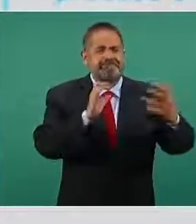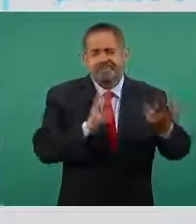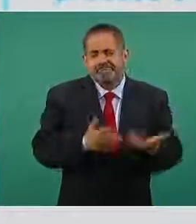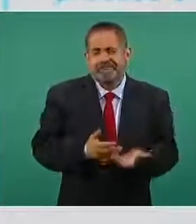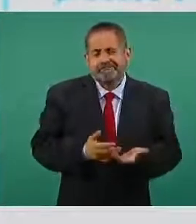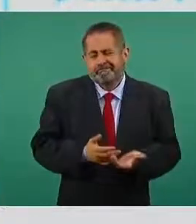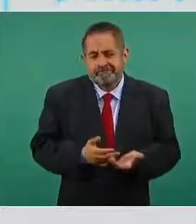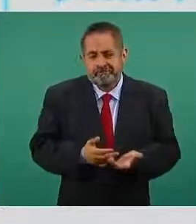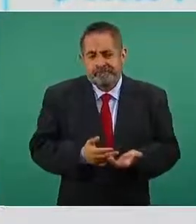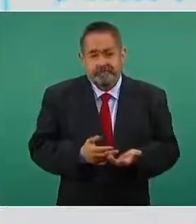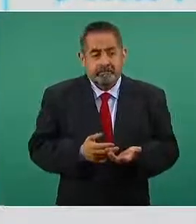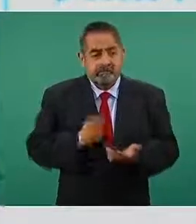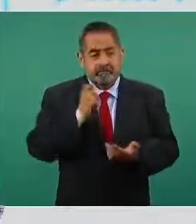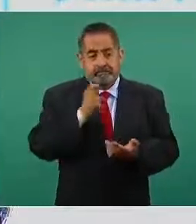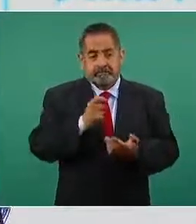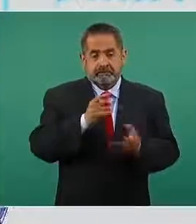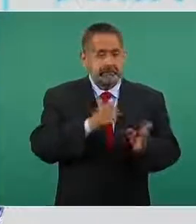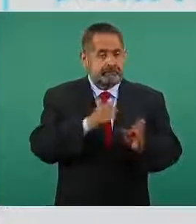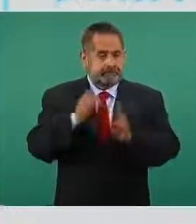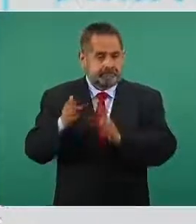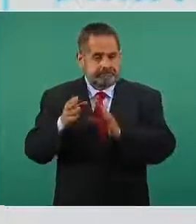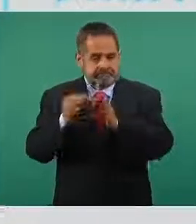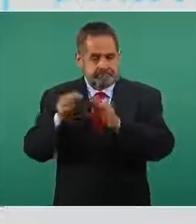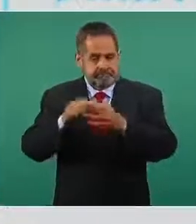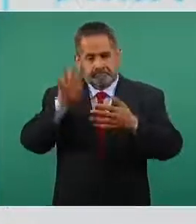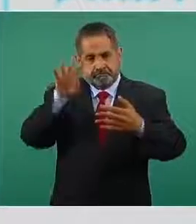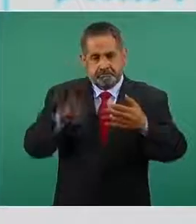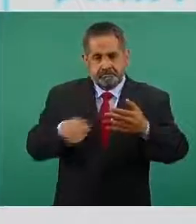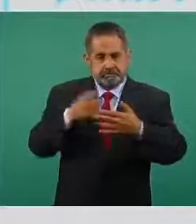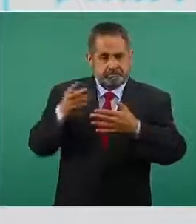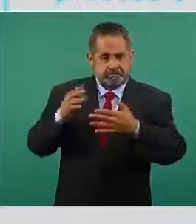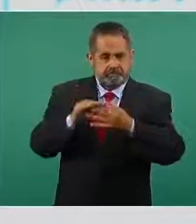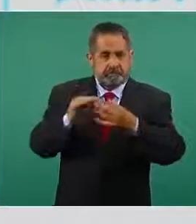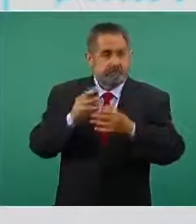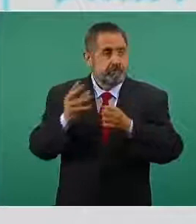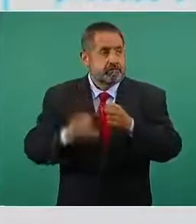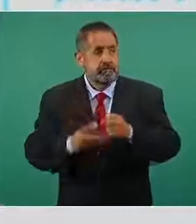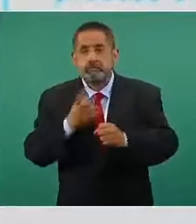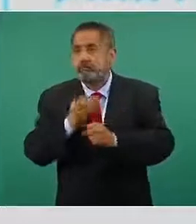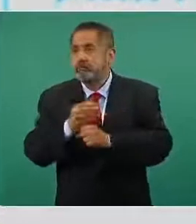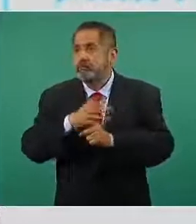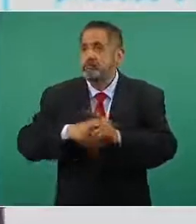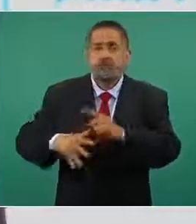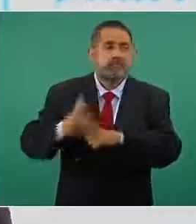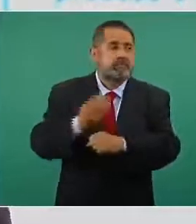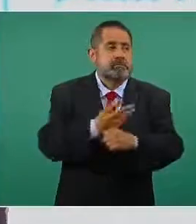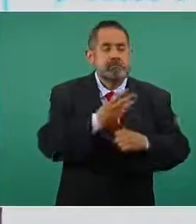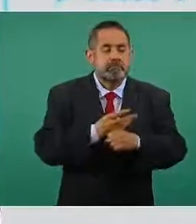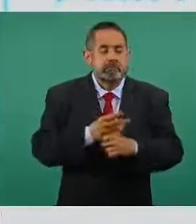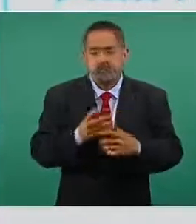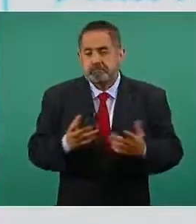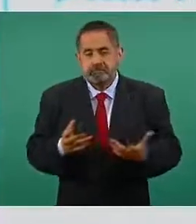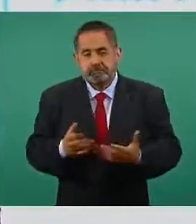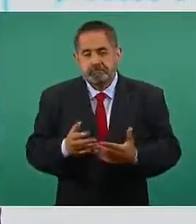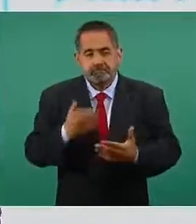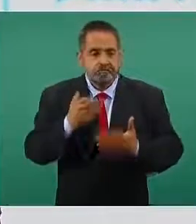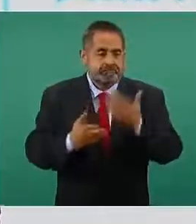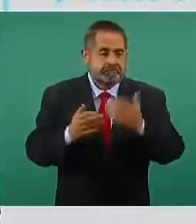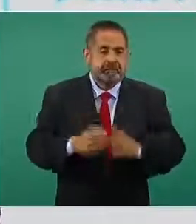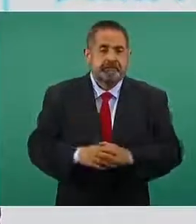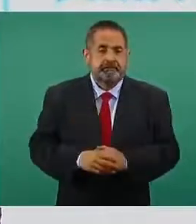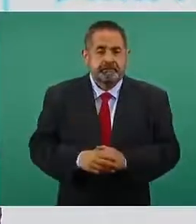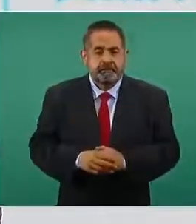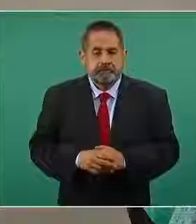al final, al cierre, si también no incluimos remediación ambiental, esto